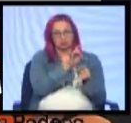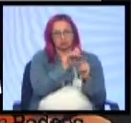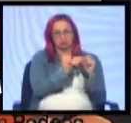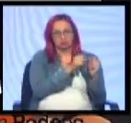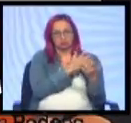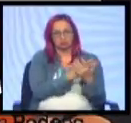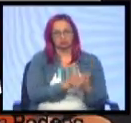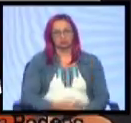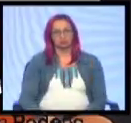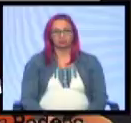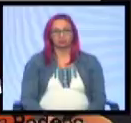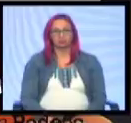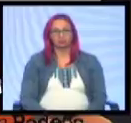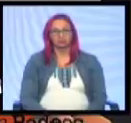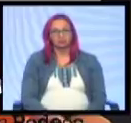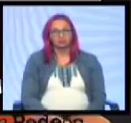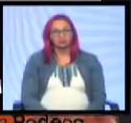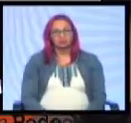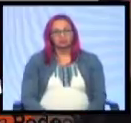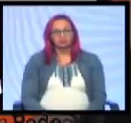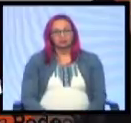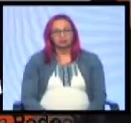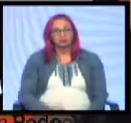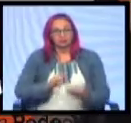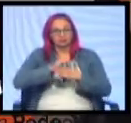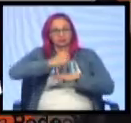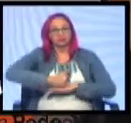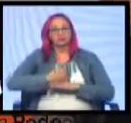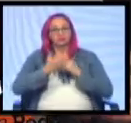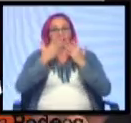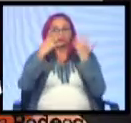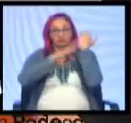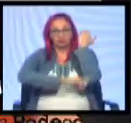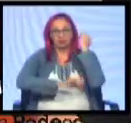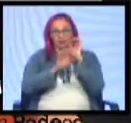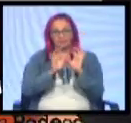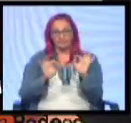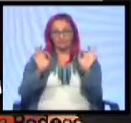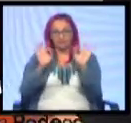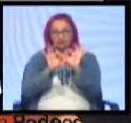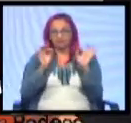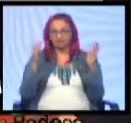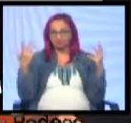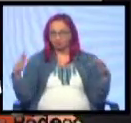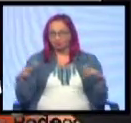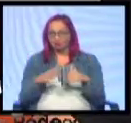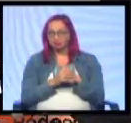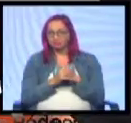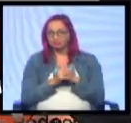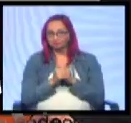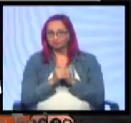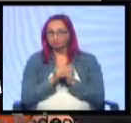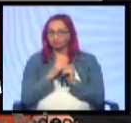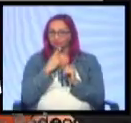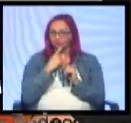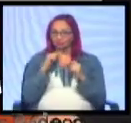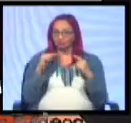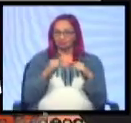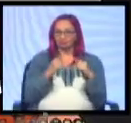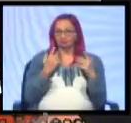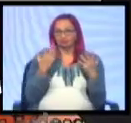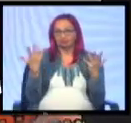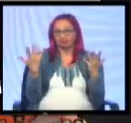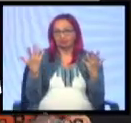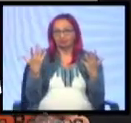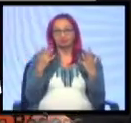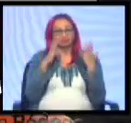8 años de prisión. Se ha establecido que son penas importantes, que son penas que sí nos duelen, ¿verdad?